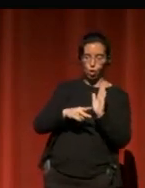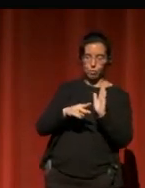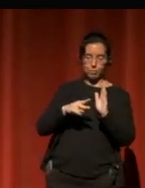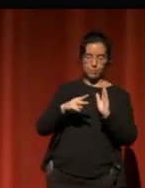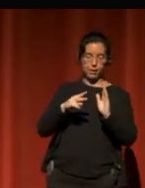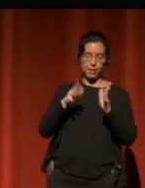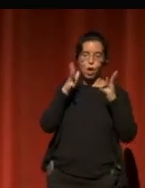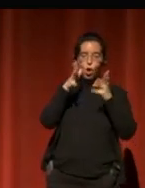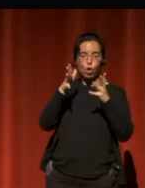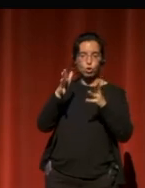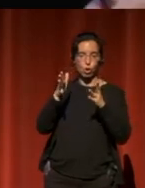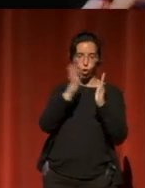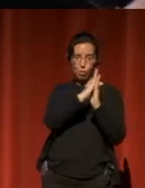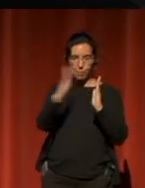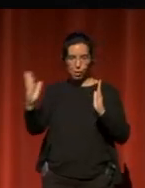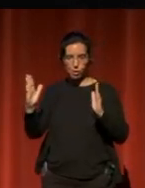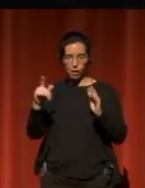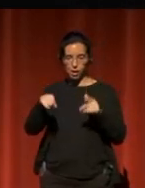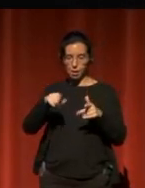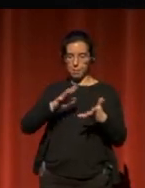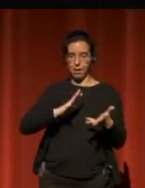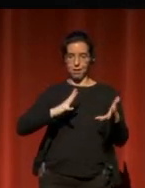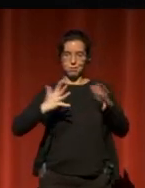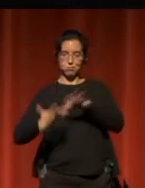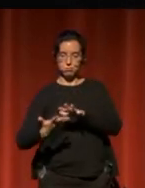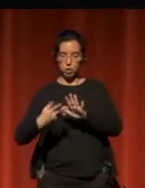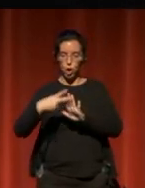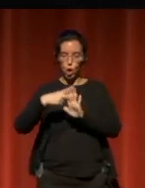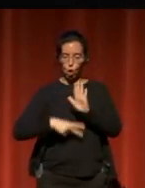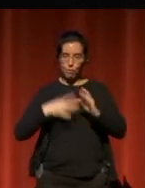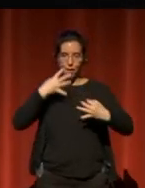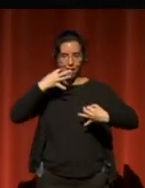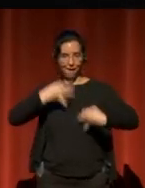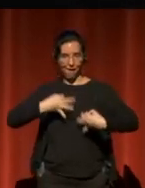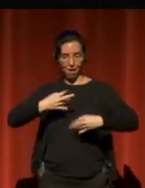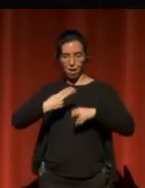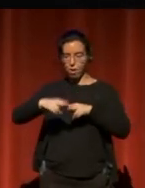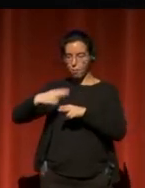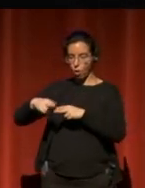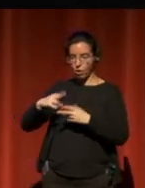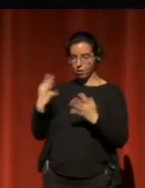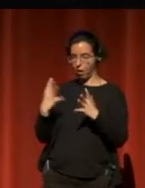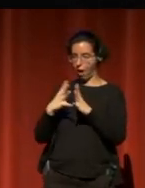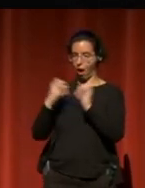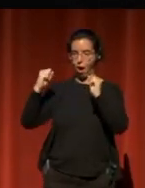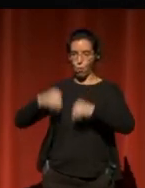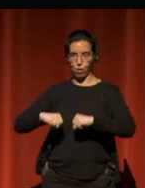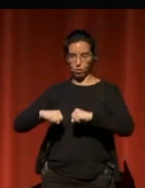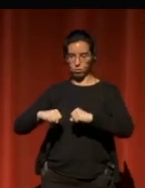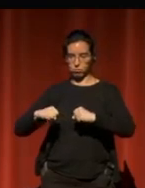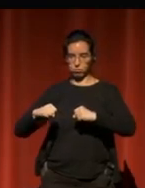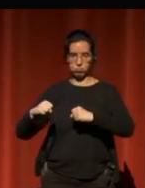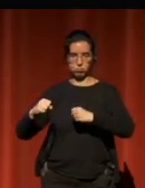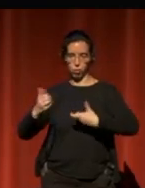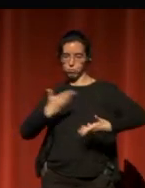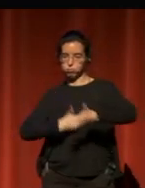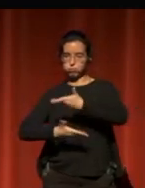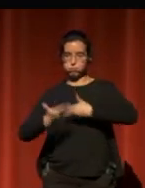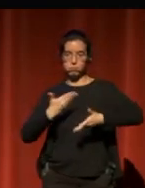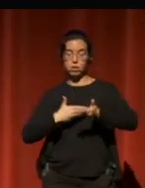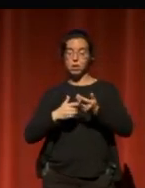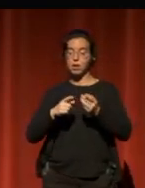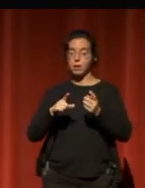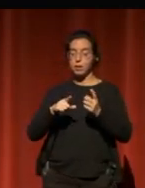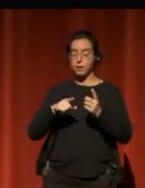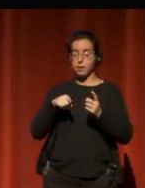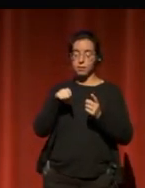Bibliotecaria para convertir esto en normas y en políticas acordadas y que se reparta en